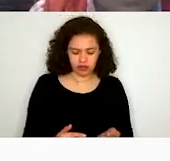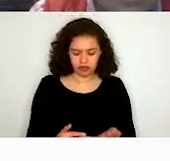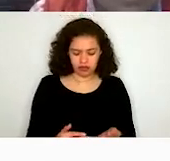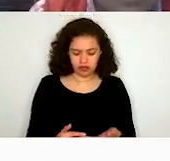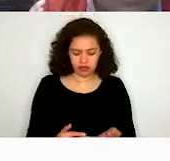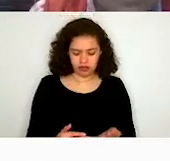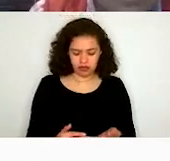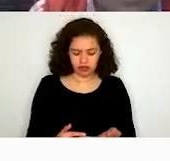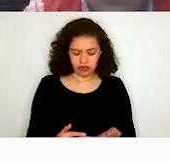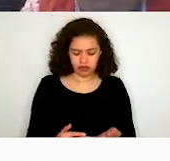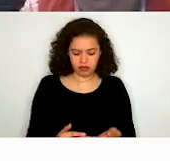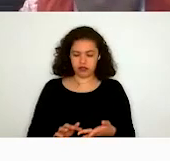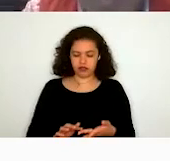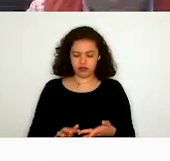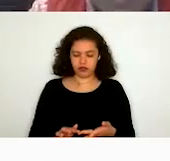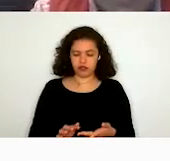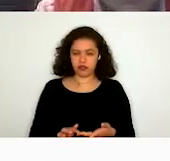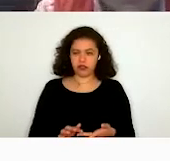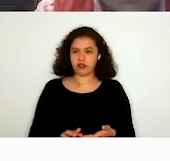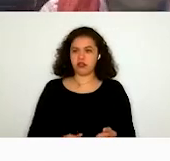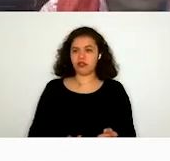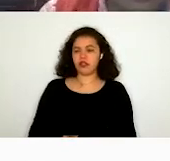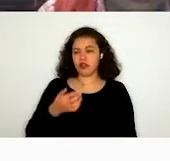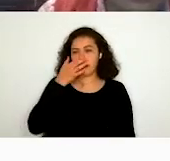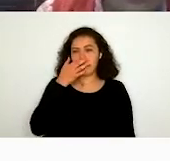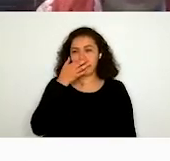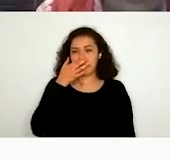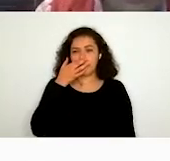de nuestros equipos de prevención y combate de incendios.